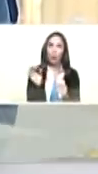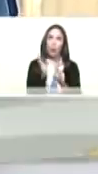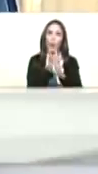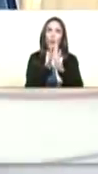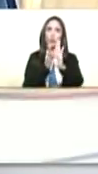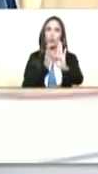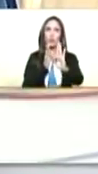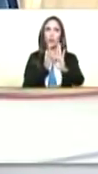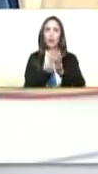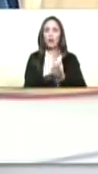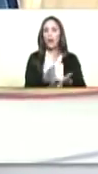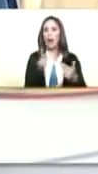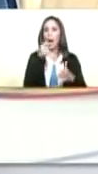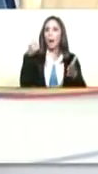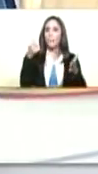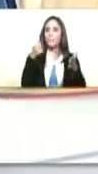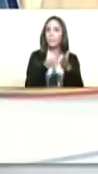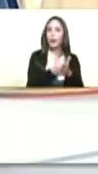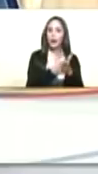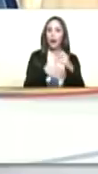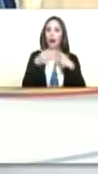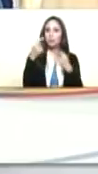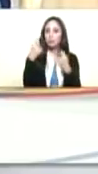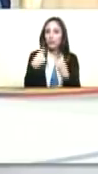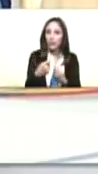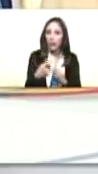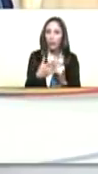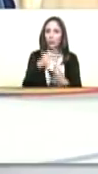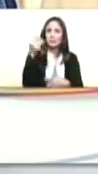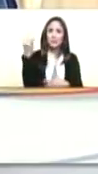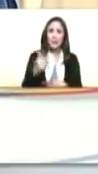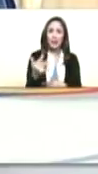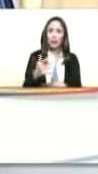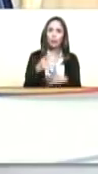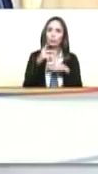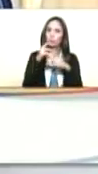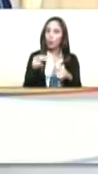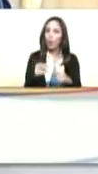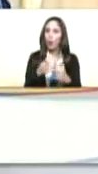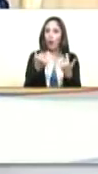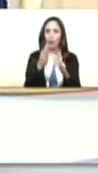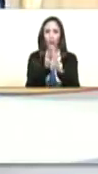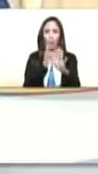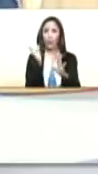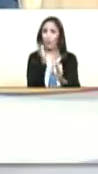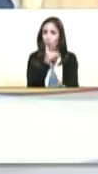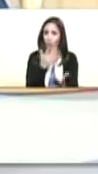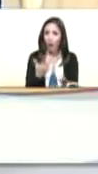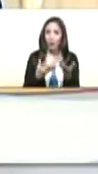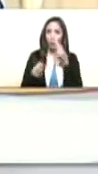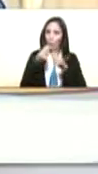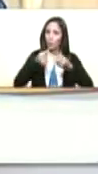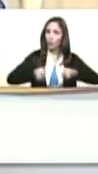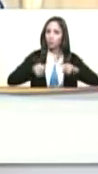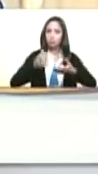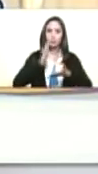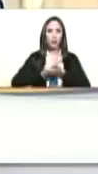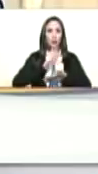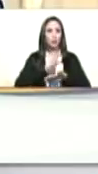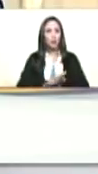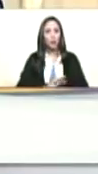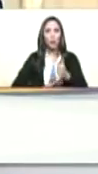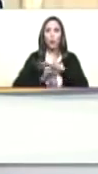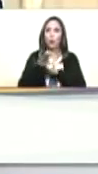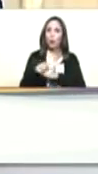te ponen el precio que dé la gana, ¿no? El CLA es seguridad, el CLA es verdad, el CLA es estabilidad,